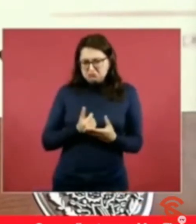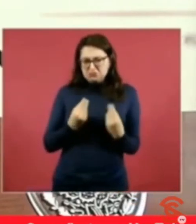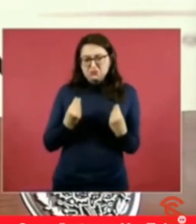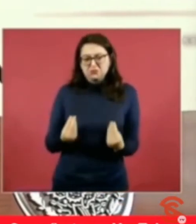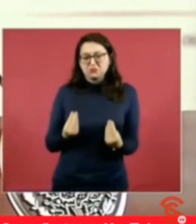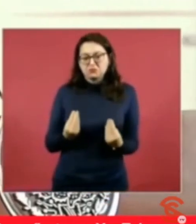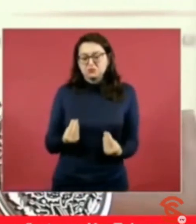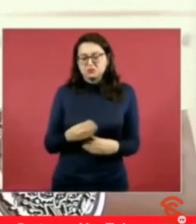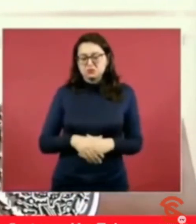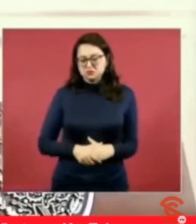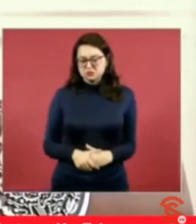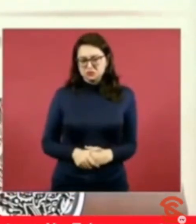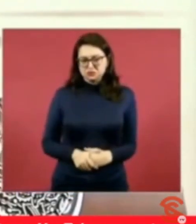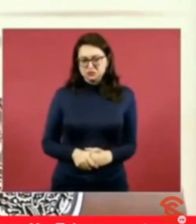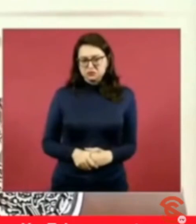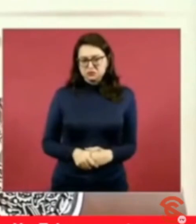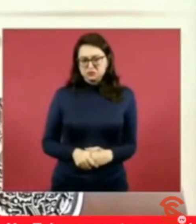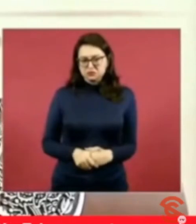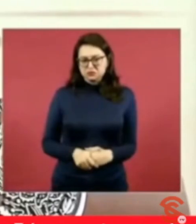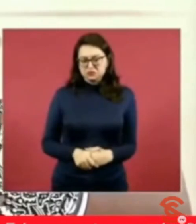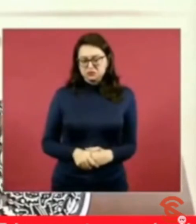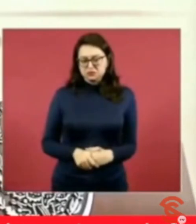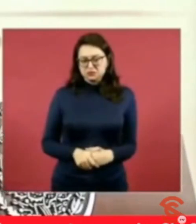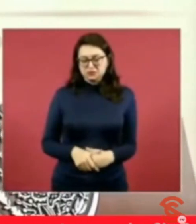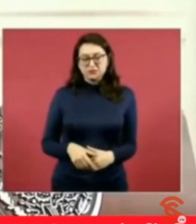más perjudicó